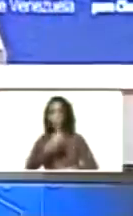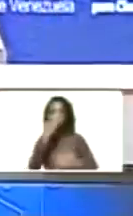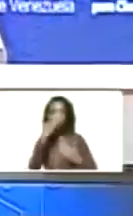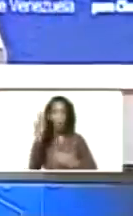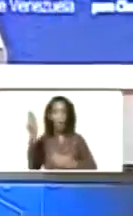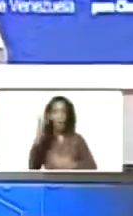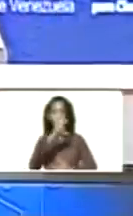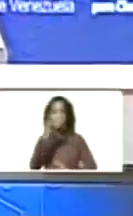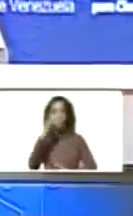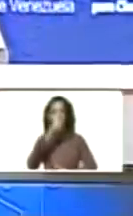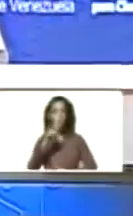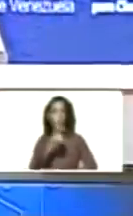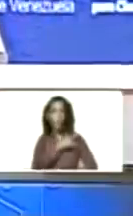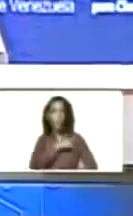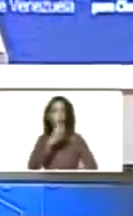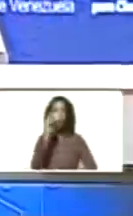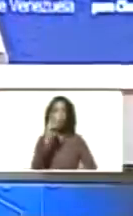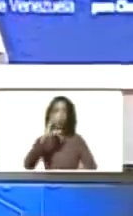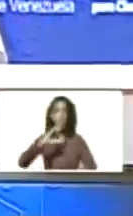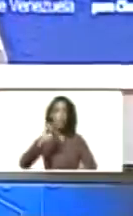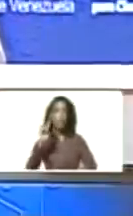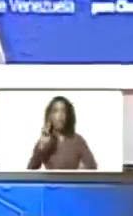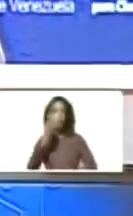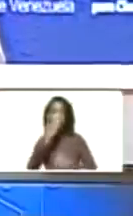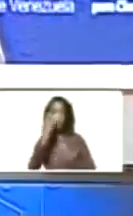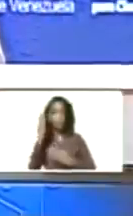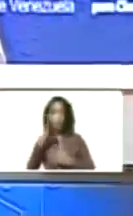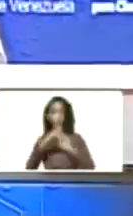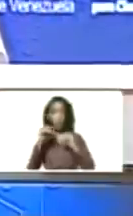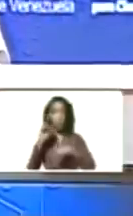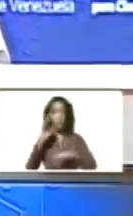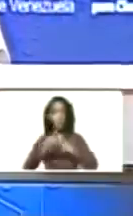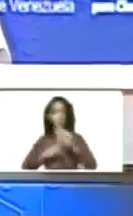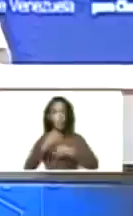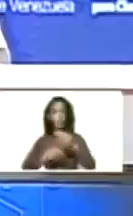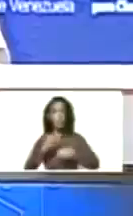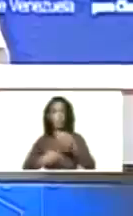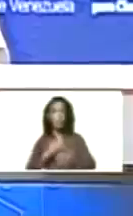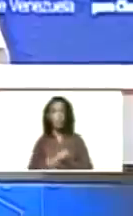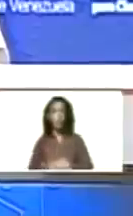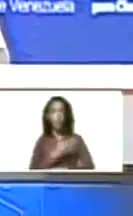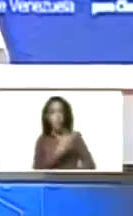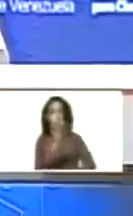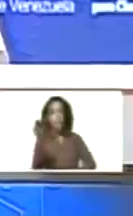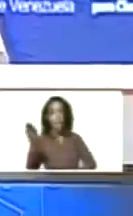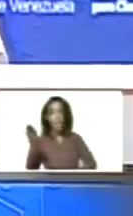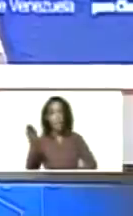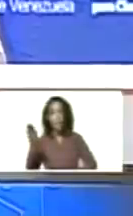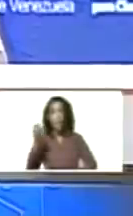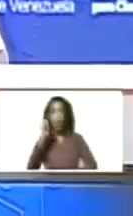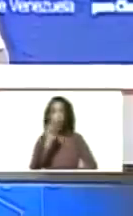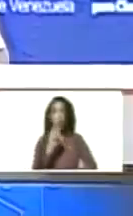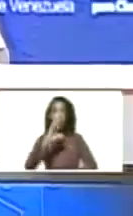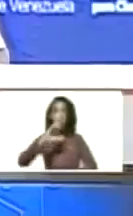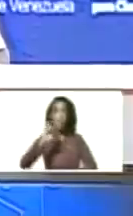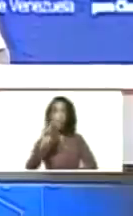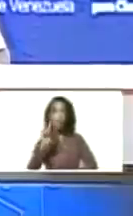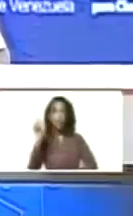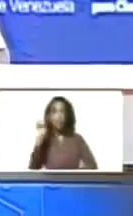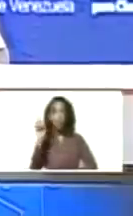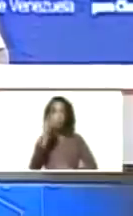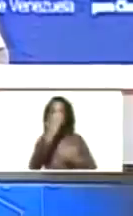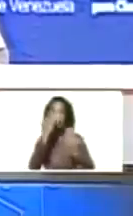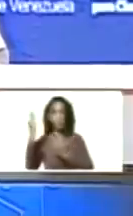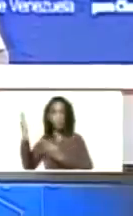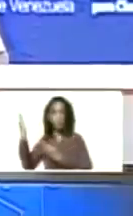300 años de la Universidad de Caracas, todo lo que estamos haciendo por ustedes, usevistas de Venezuela.